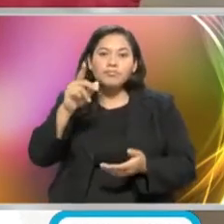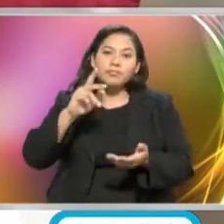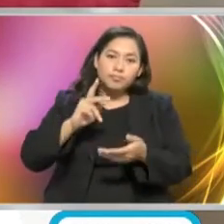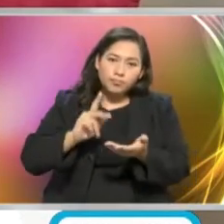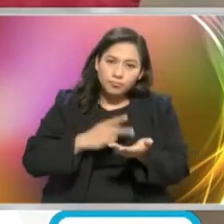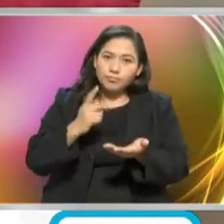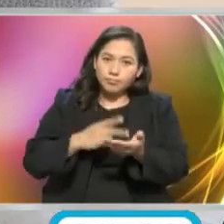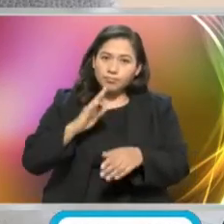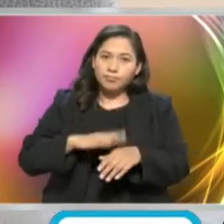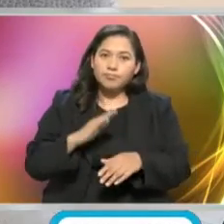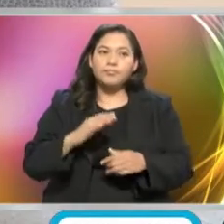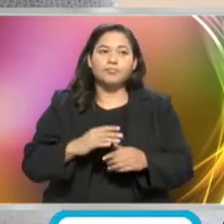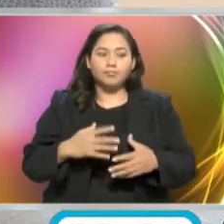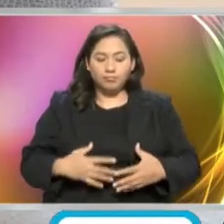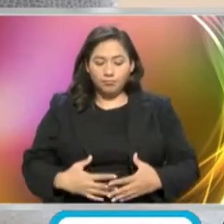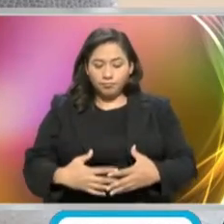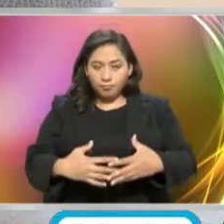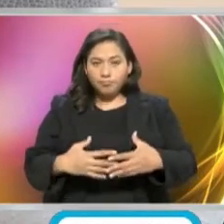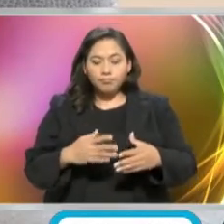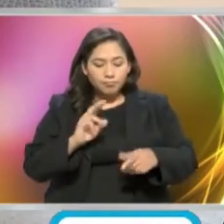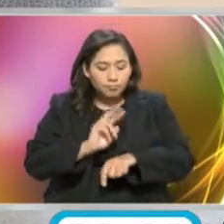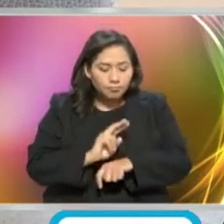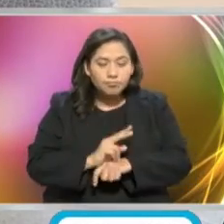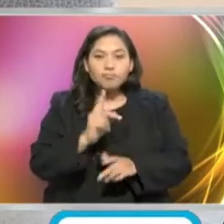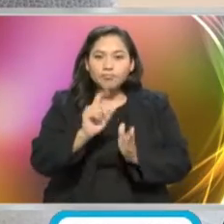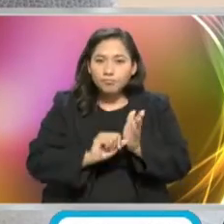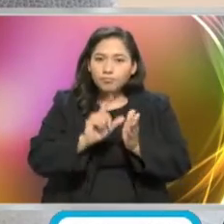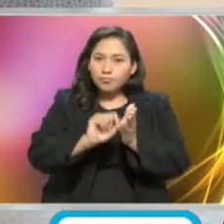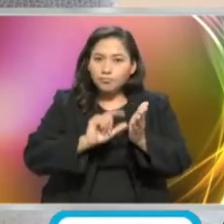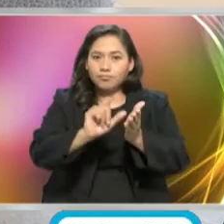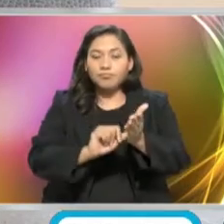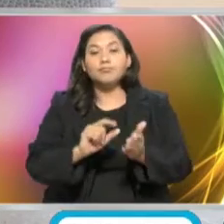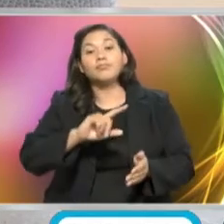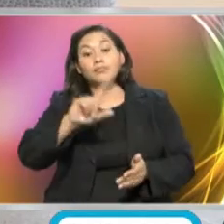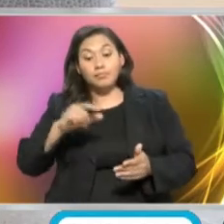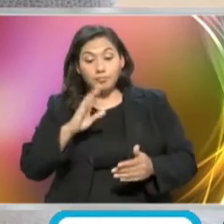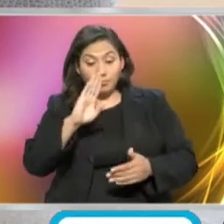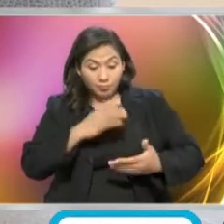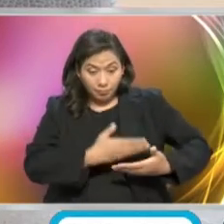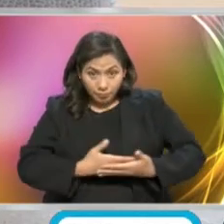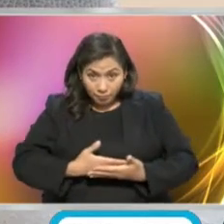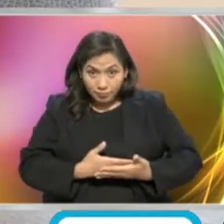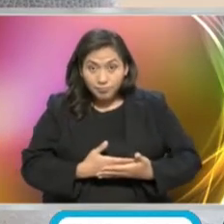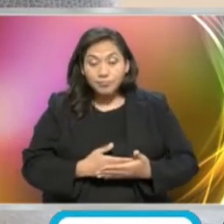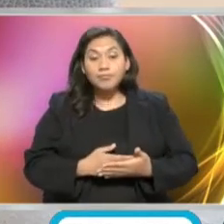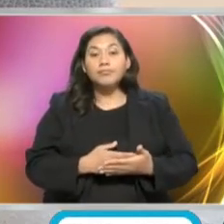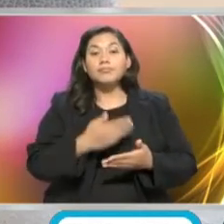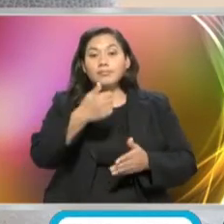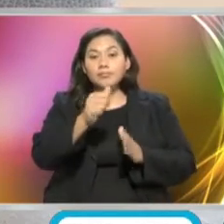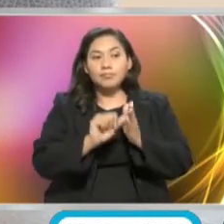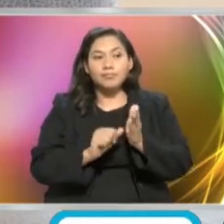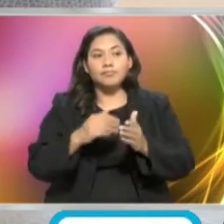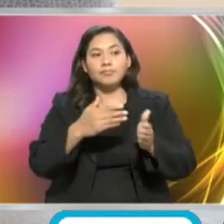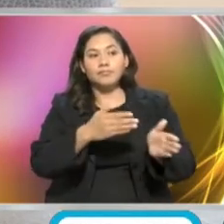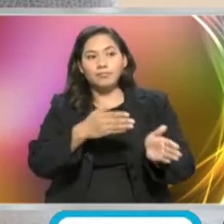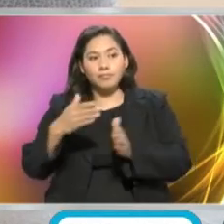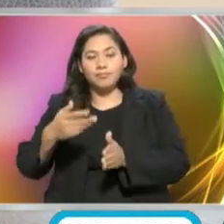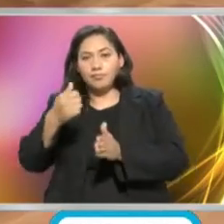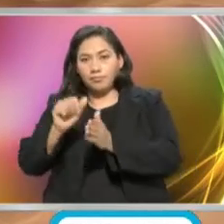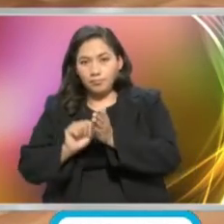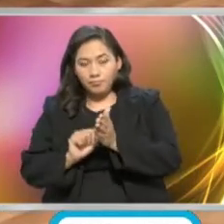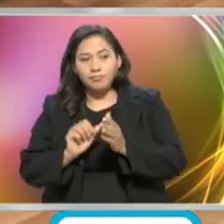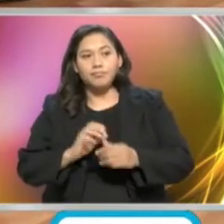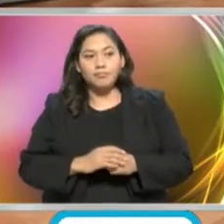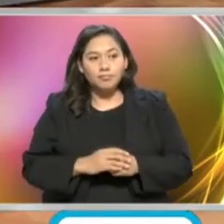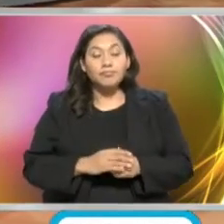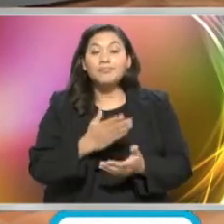más que hacer veces, un ¿no? control prenatal mensual, ¿no? Y después, precisamente del bebé, pues por lo menos 2 veces al año, cada 6 meses, ¿no? Por supuesto.